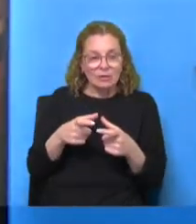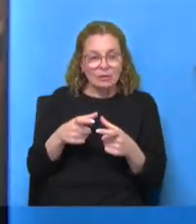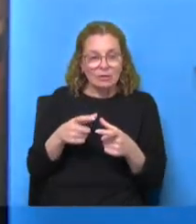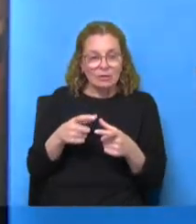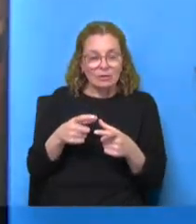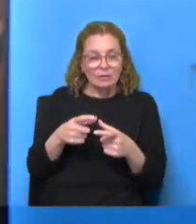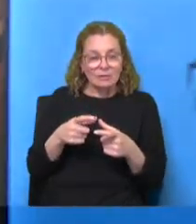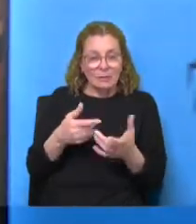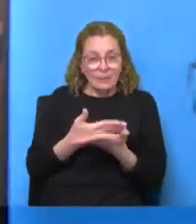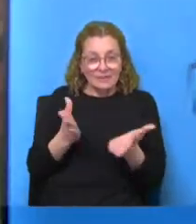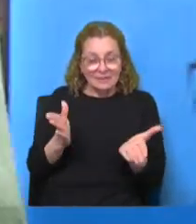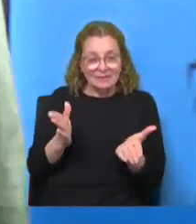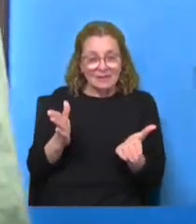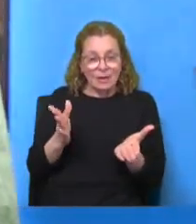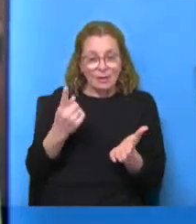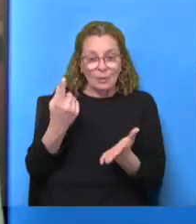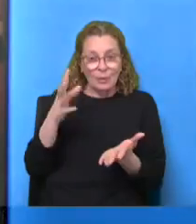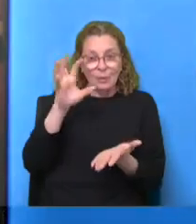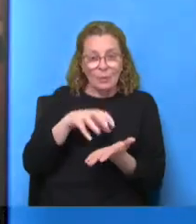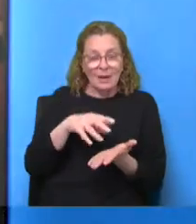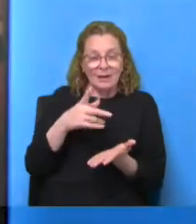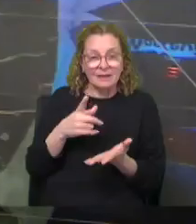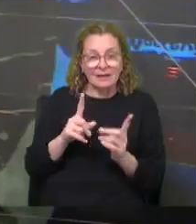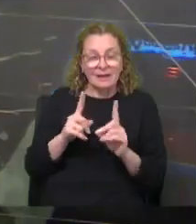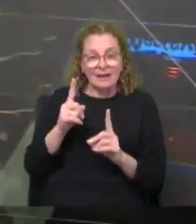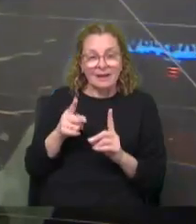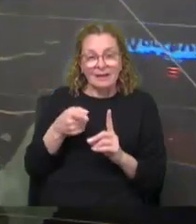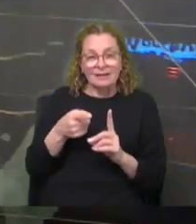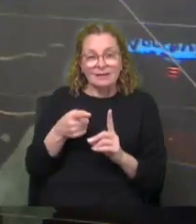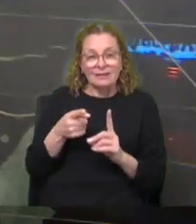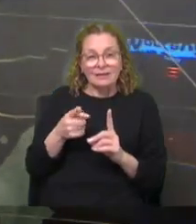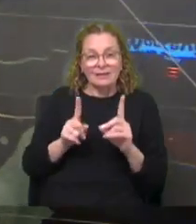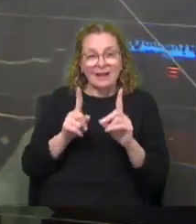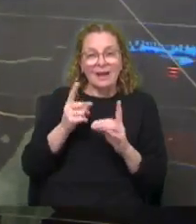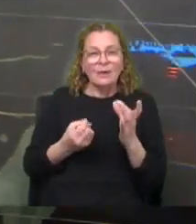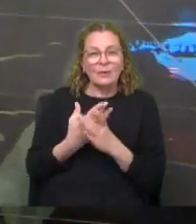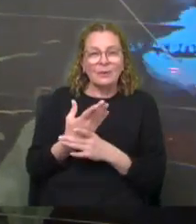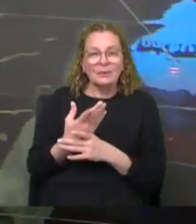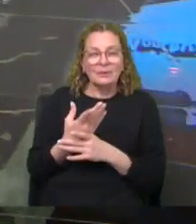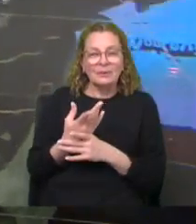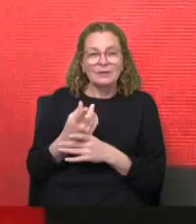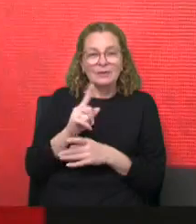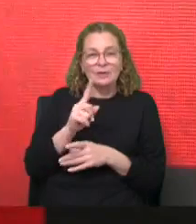haberse presentado a ningún lado, ¿no? Es como una cosa... Sí, eso es muy, muy novedoso, ¿no? Porque, claro,